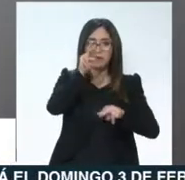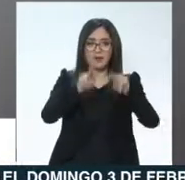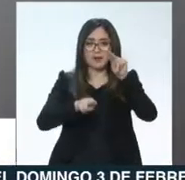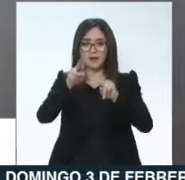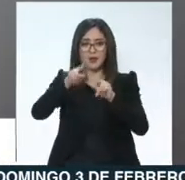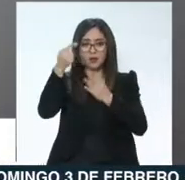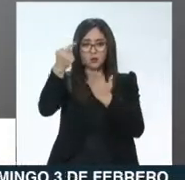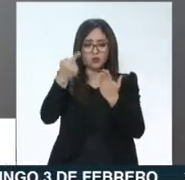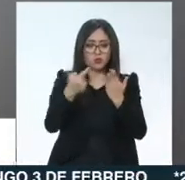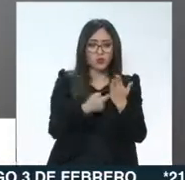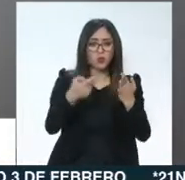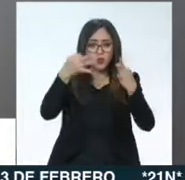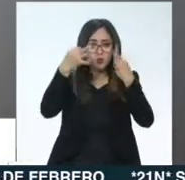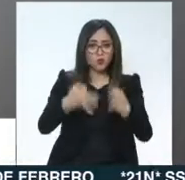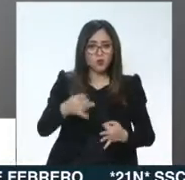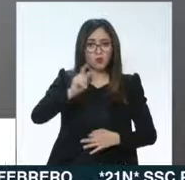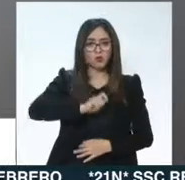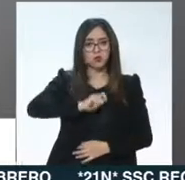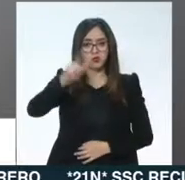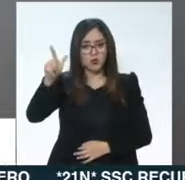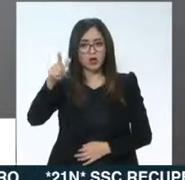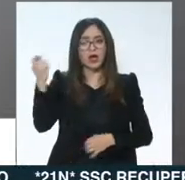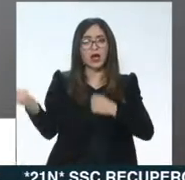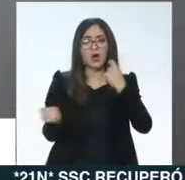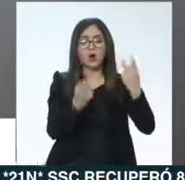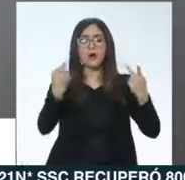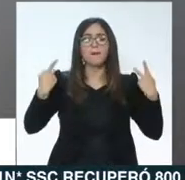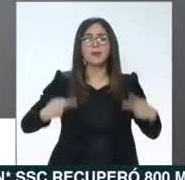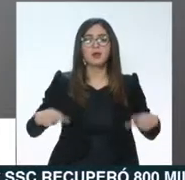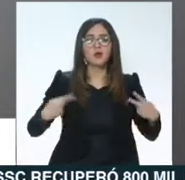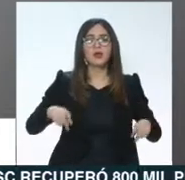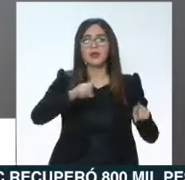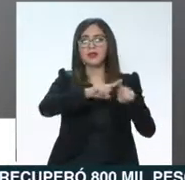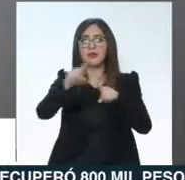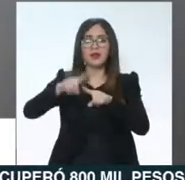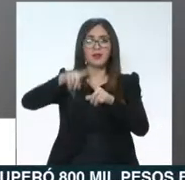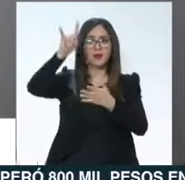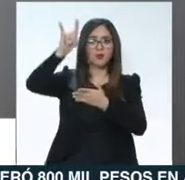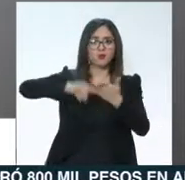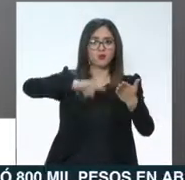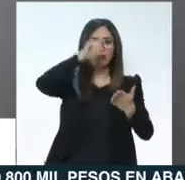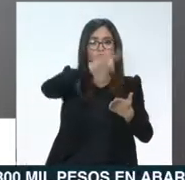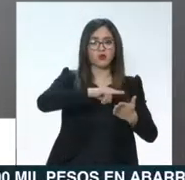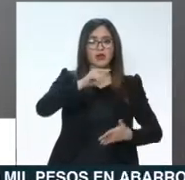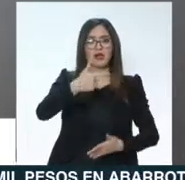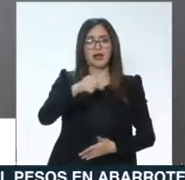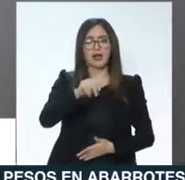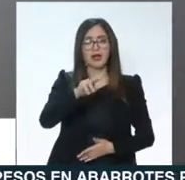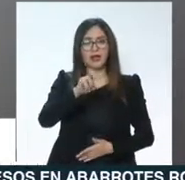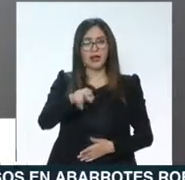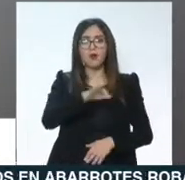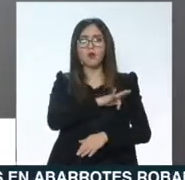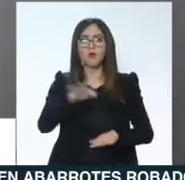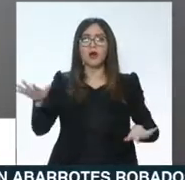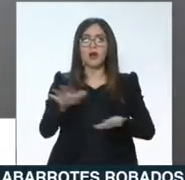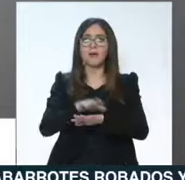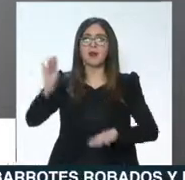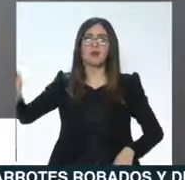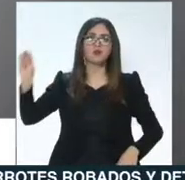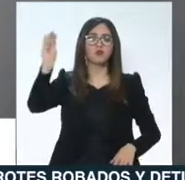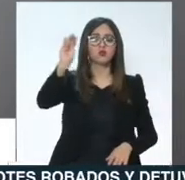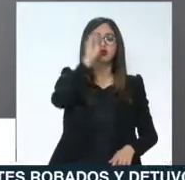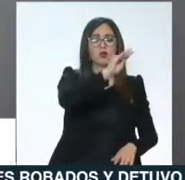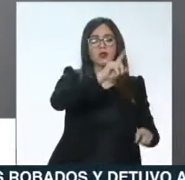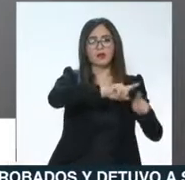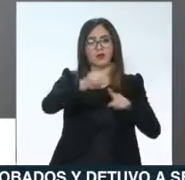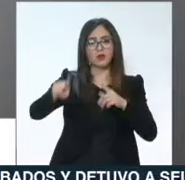niveles de calidad al nivel que tienen que estar para que cualquier galería quiera viajar y montar su